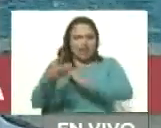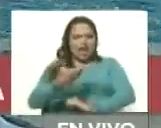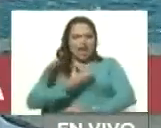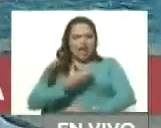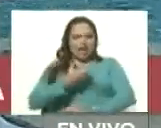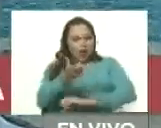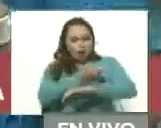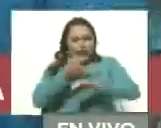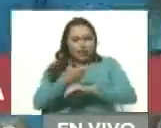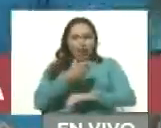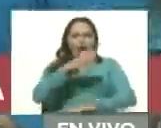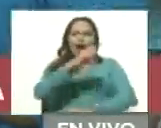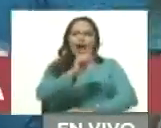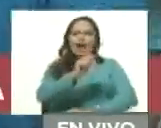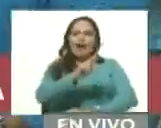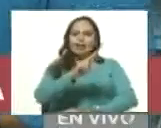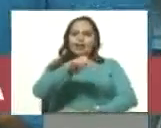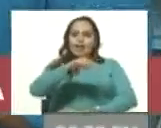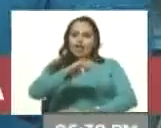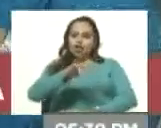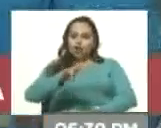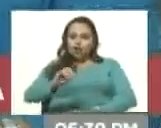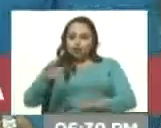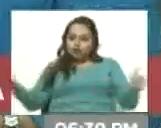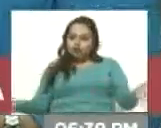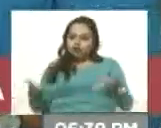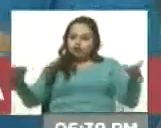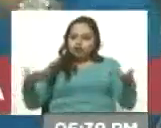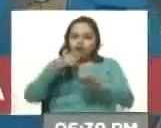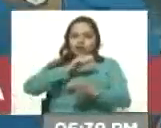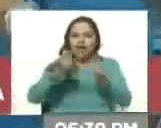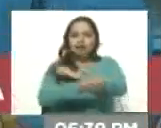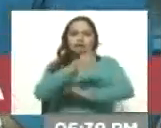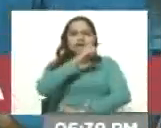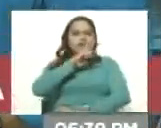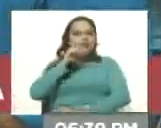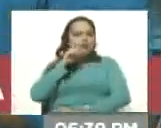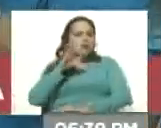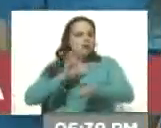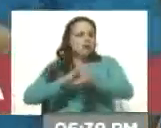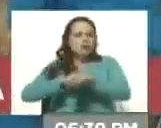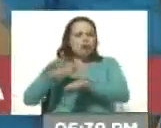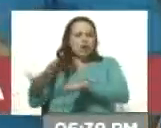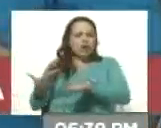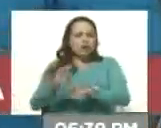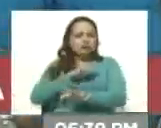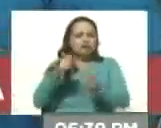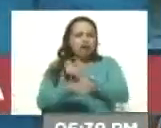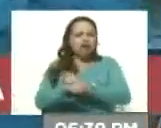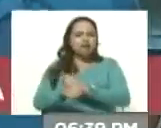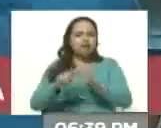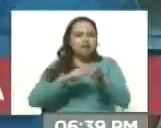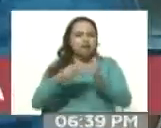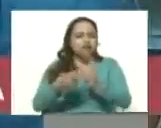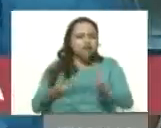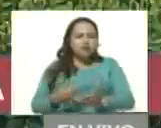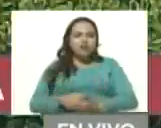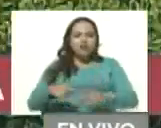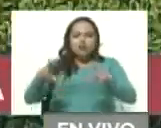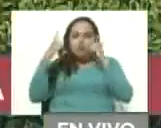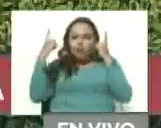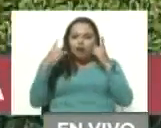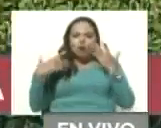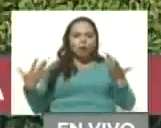fue uno de los promotores del cambio del nombre porque que significa la guaira cuál es su etimología